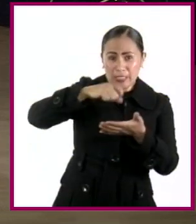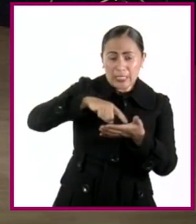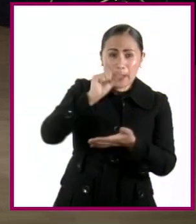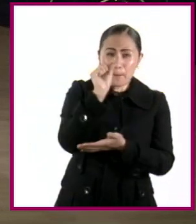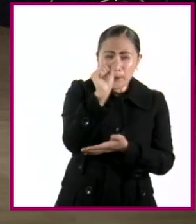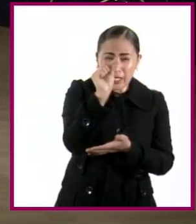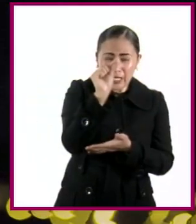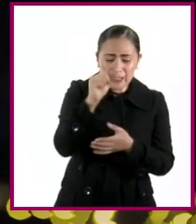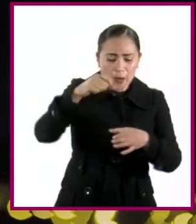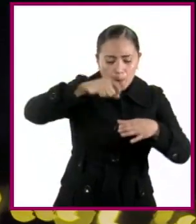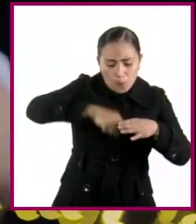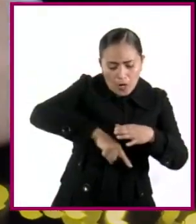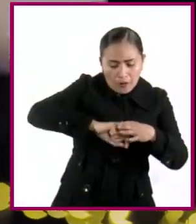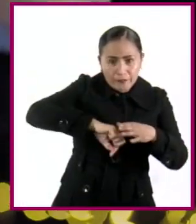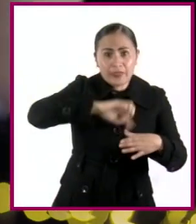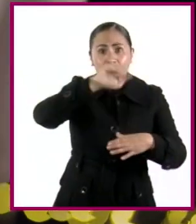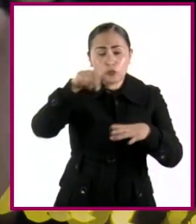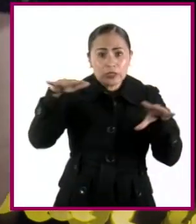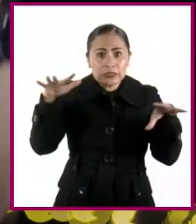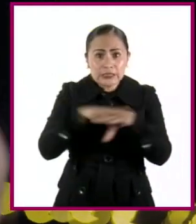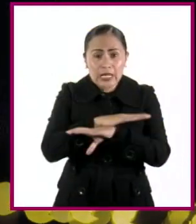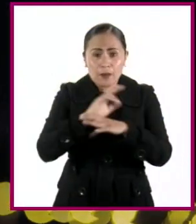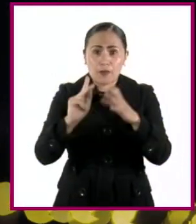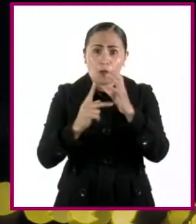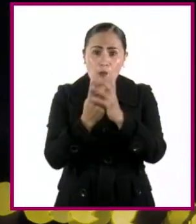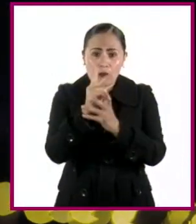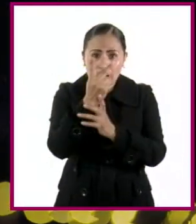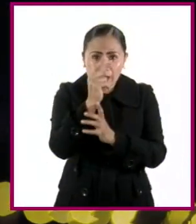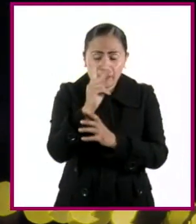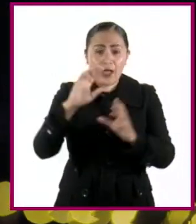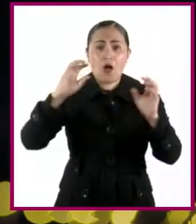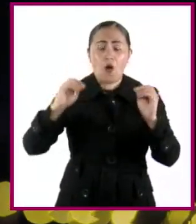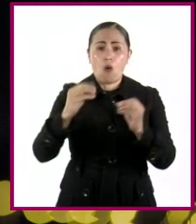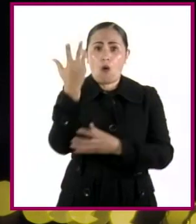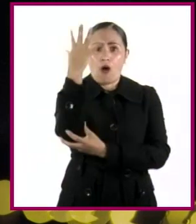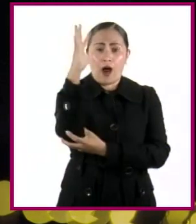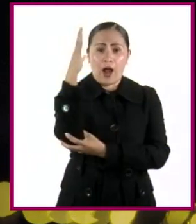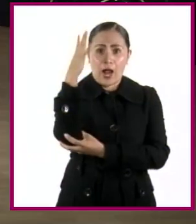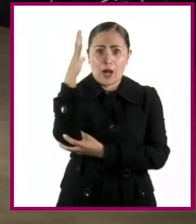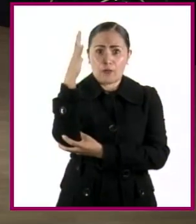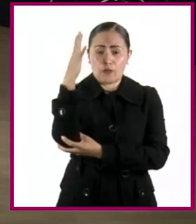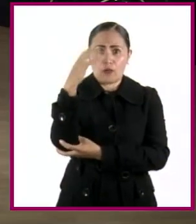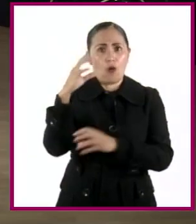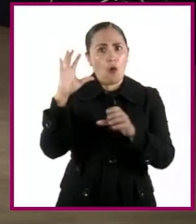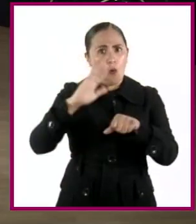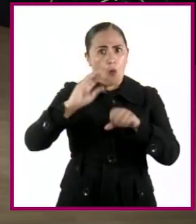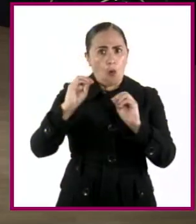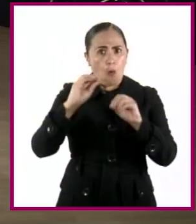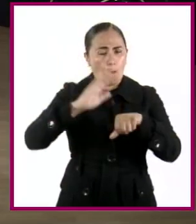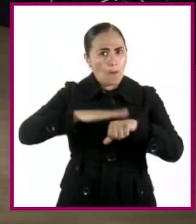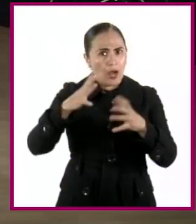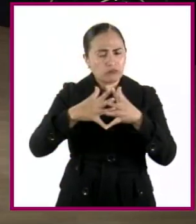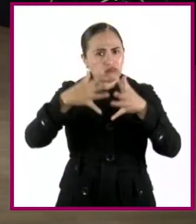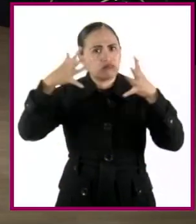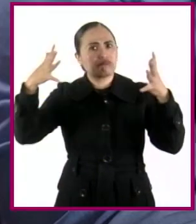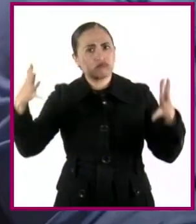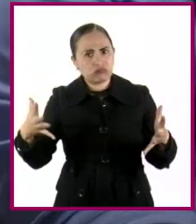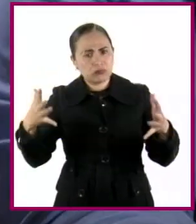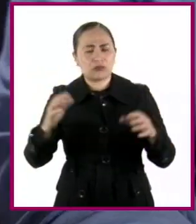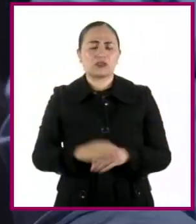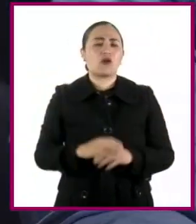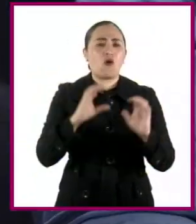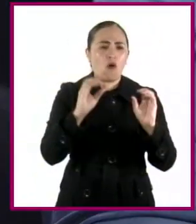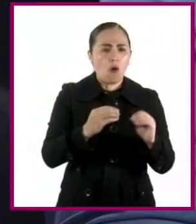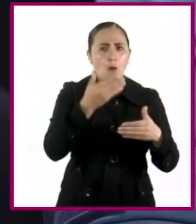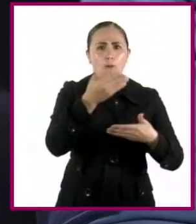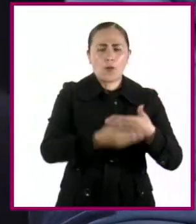una plantita o incluso en un gran árbol como un sauce llorón o un flamboyán. Cierto. O los mecanismos que